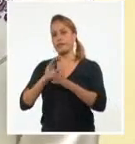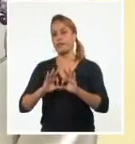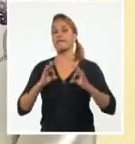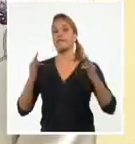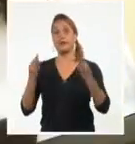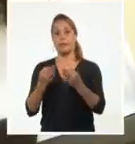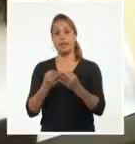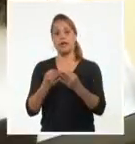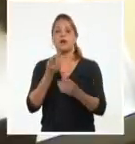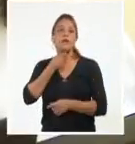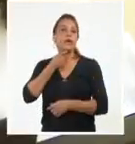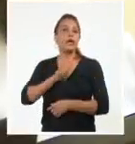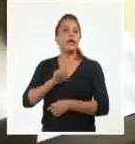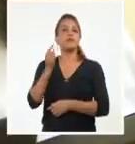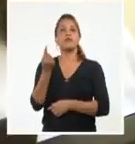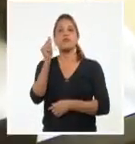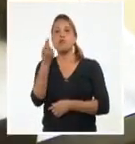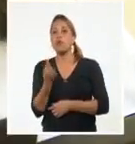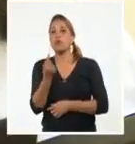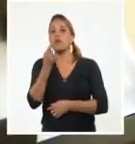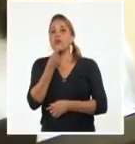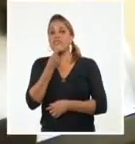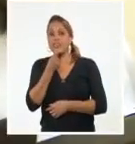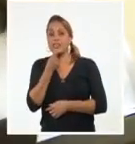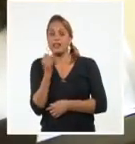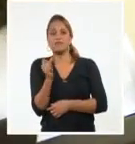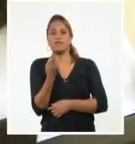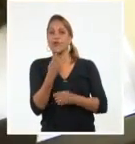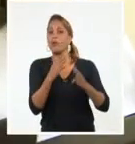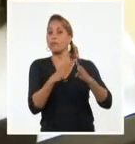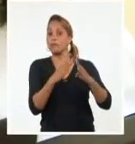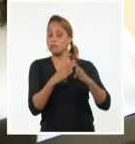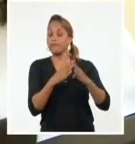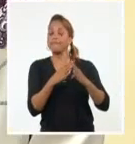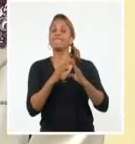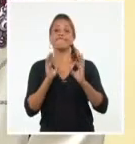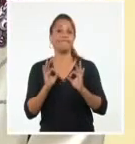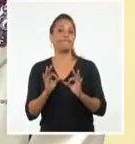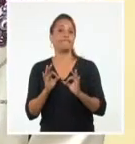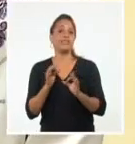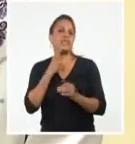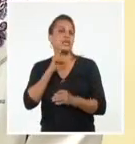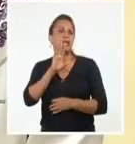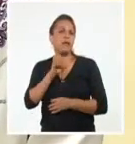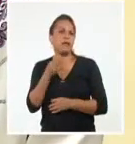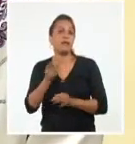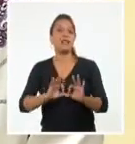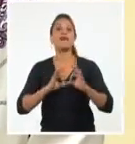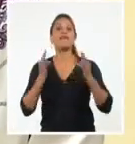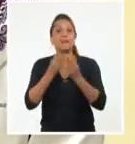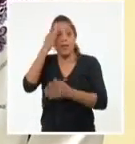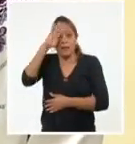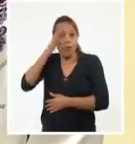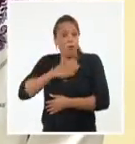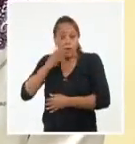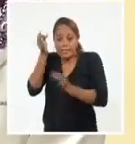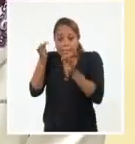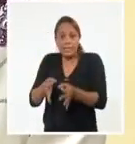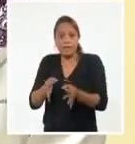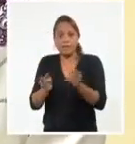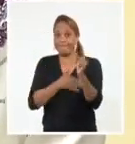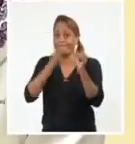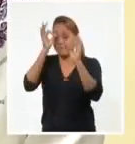una viejita viviendo sola. Entonces, ¿de qué estamos hablando? Estamos hablando de la familia cubana, estamos hablando de Cuba